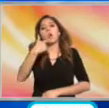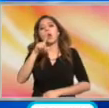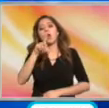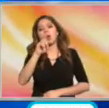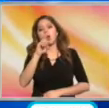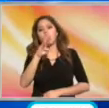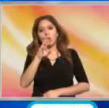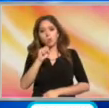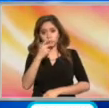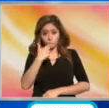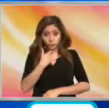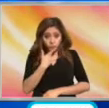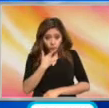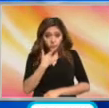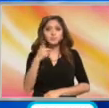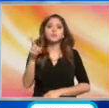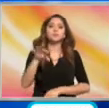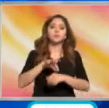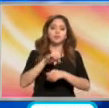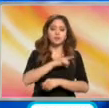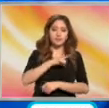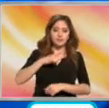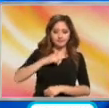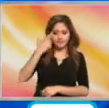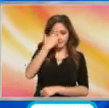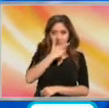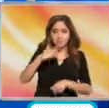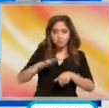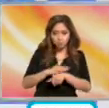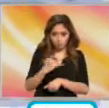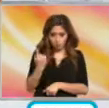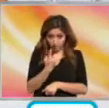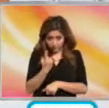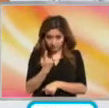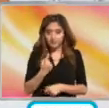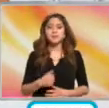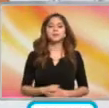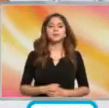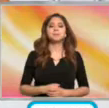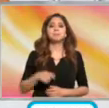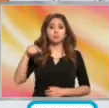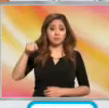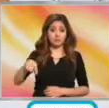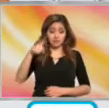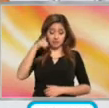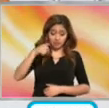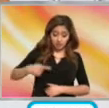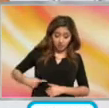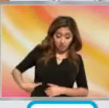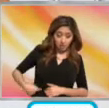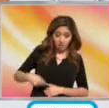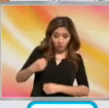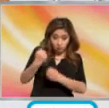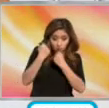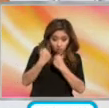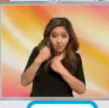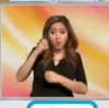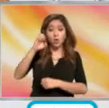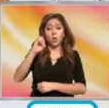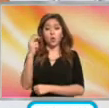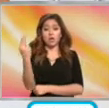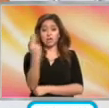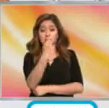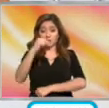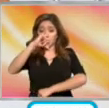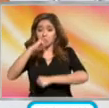hay que identificar bien la causa. No siempre es un caso agudo, puede volverse un problema o de